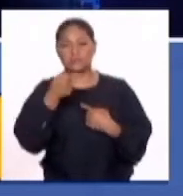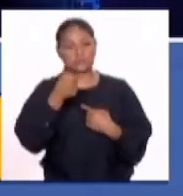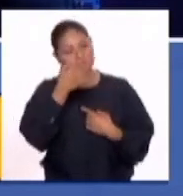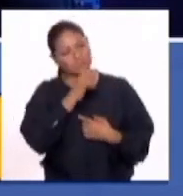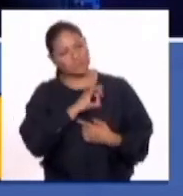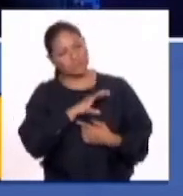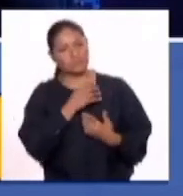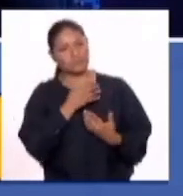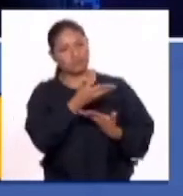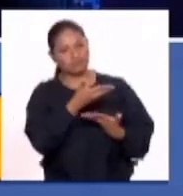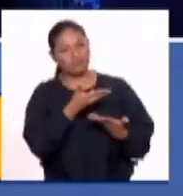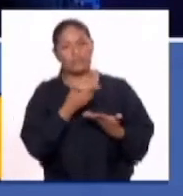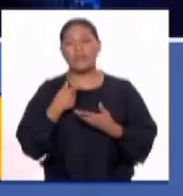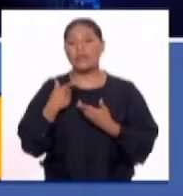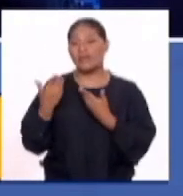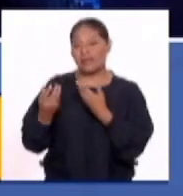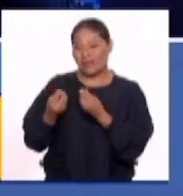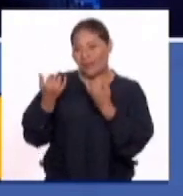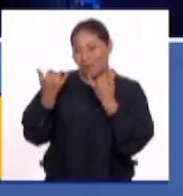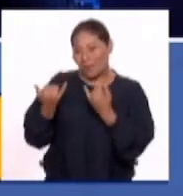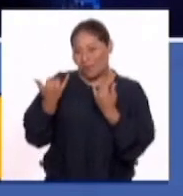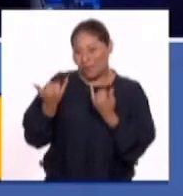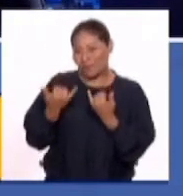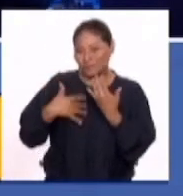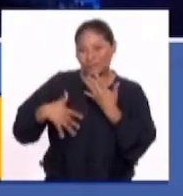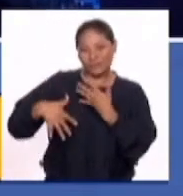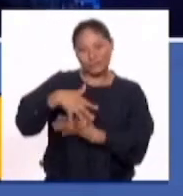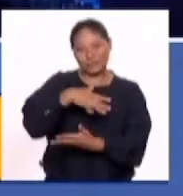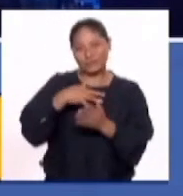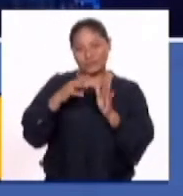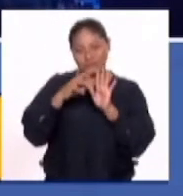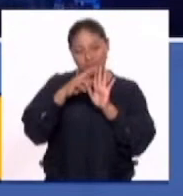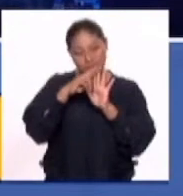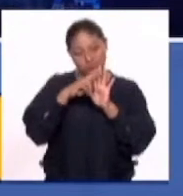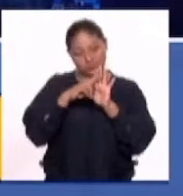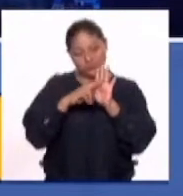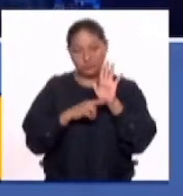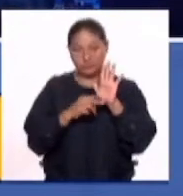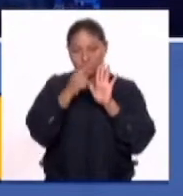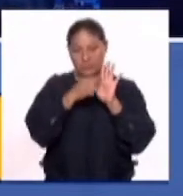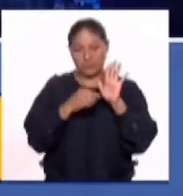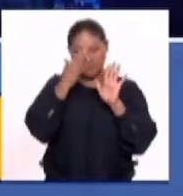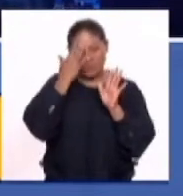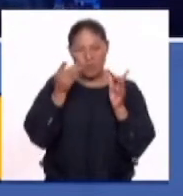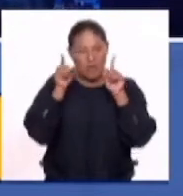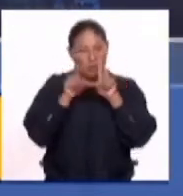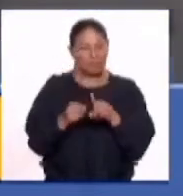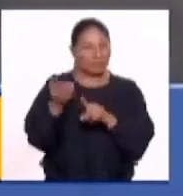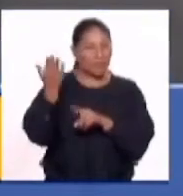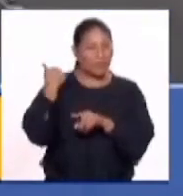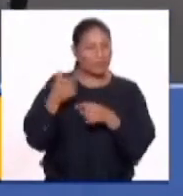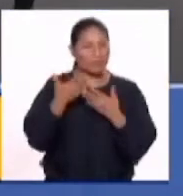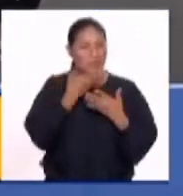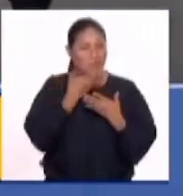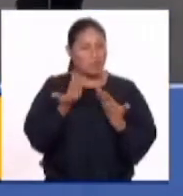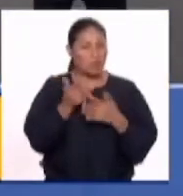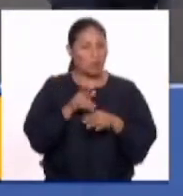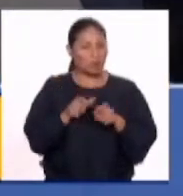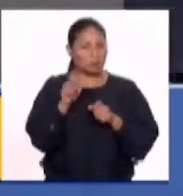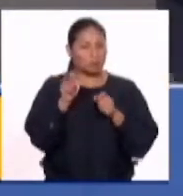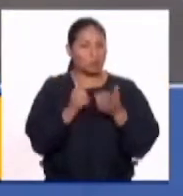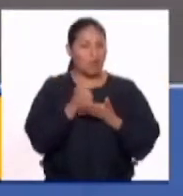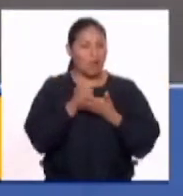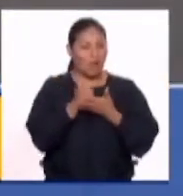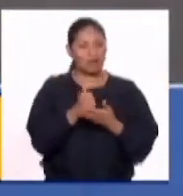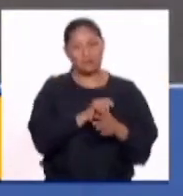Pero, ¿qué impacto crees que va a tener la resolución, digamos, un potencial acuerdo sobre un corredor humanitario en el desarrollo de las